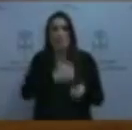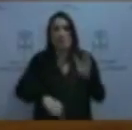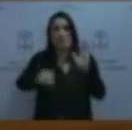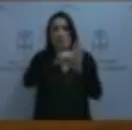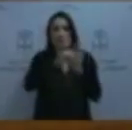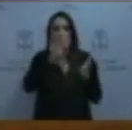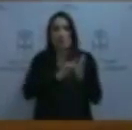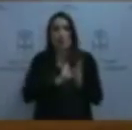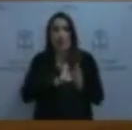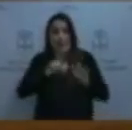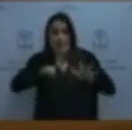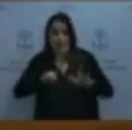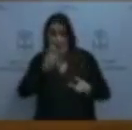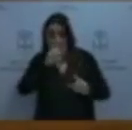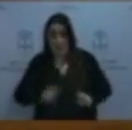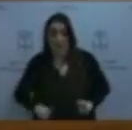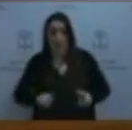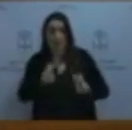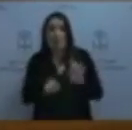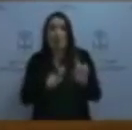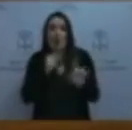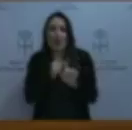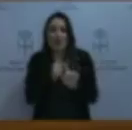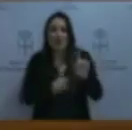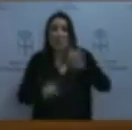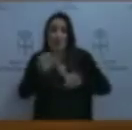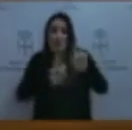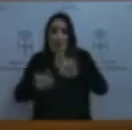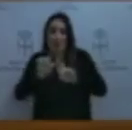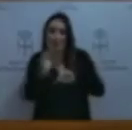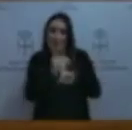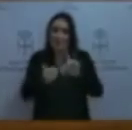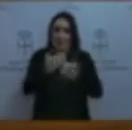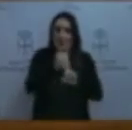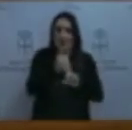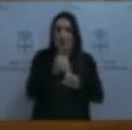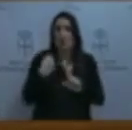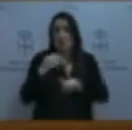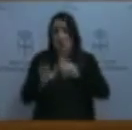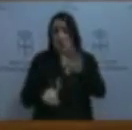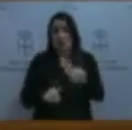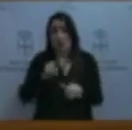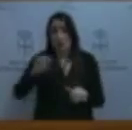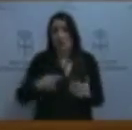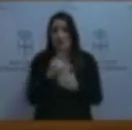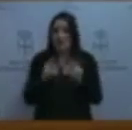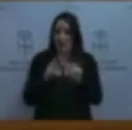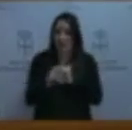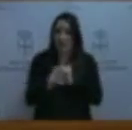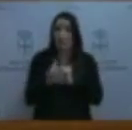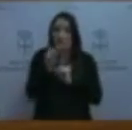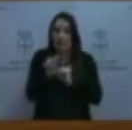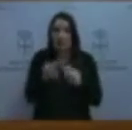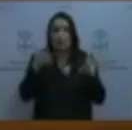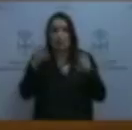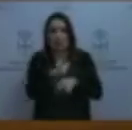semestre del año, con el objetivo de subsanar las deficiencias que han tenido la convocatoria del 2016, así como que el Consejo de